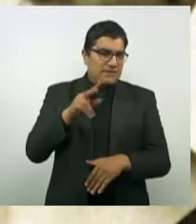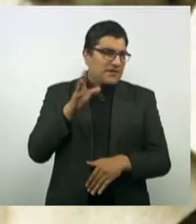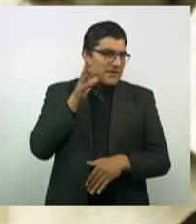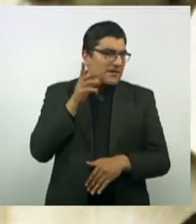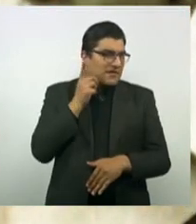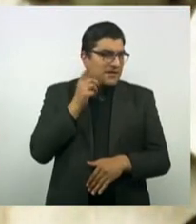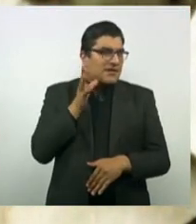¡Gracias!